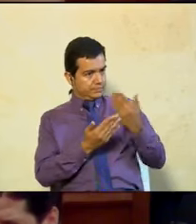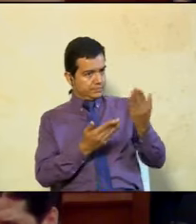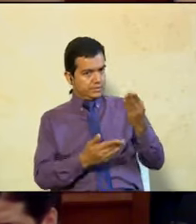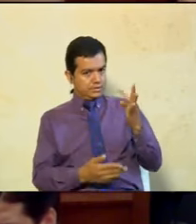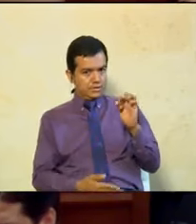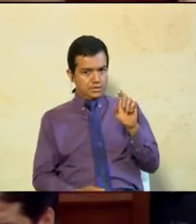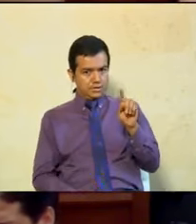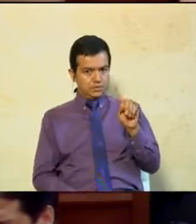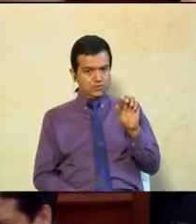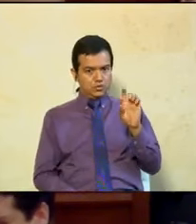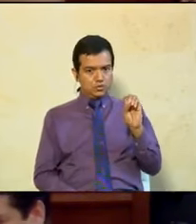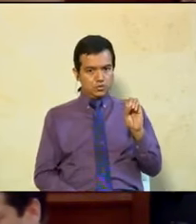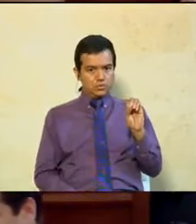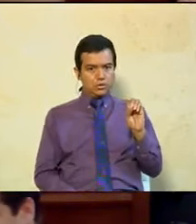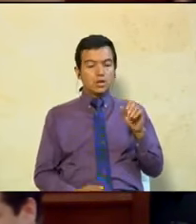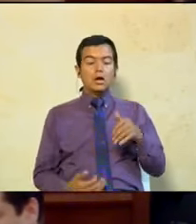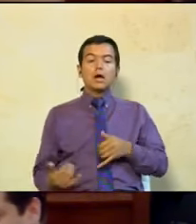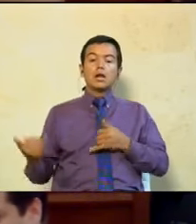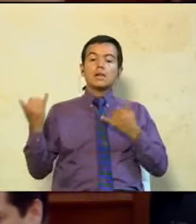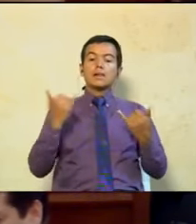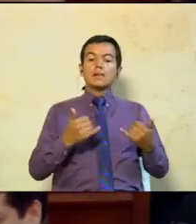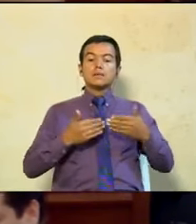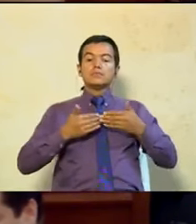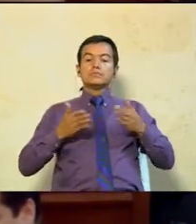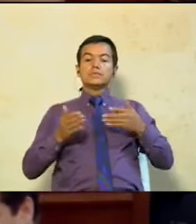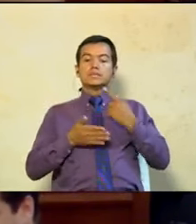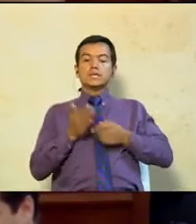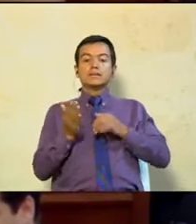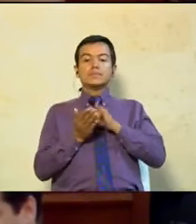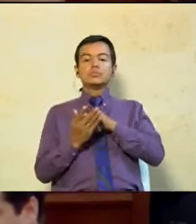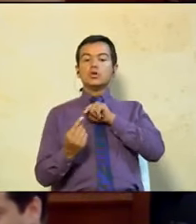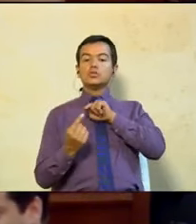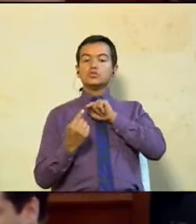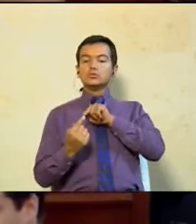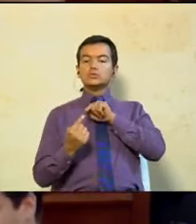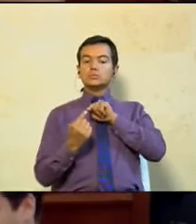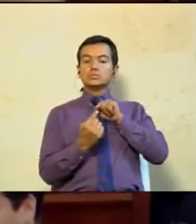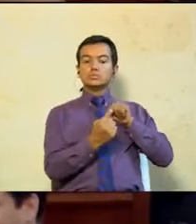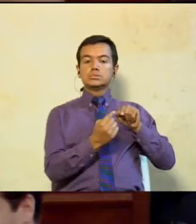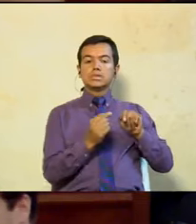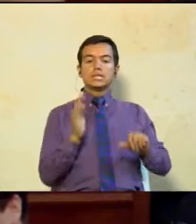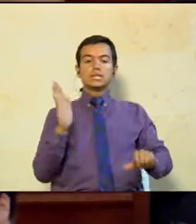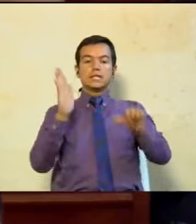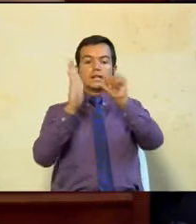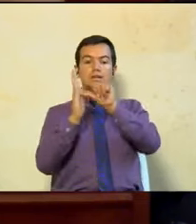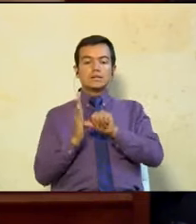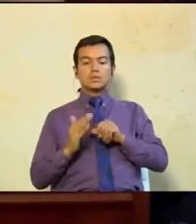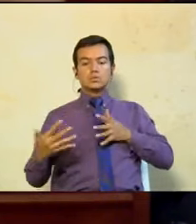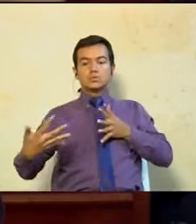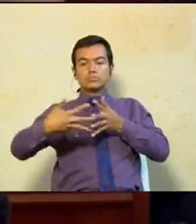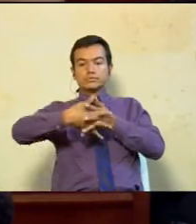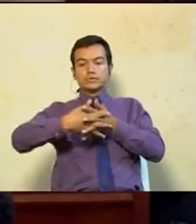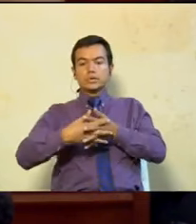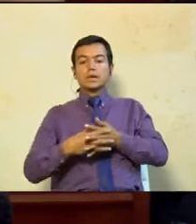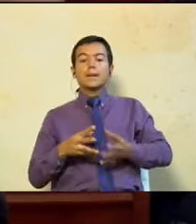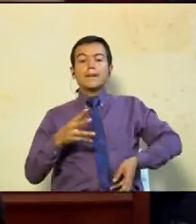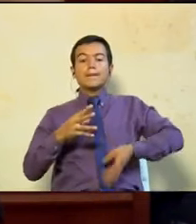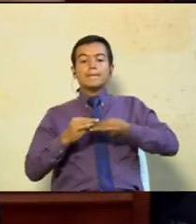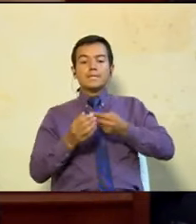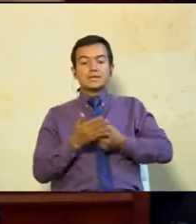Telo se abre entonces la discusión del articulado más los